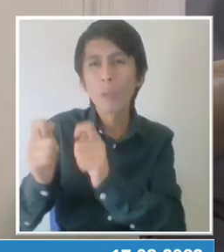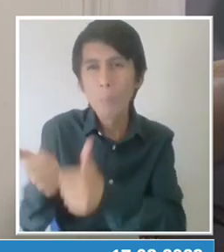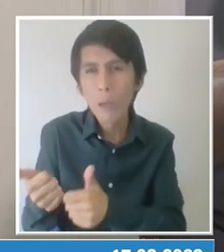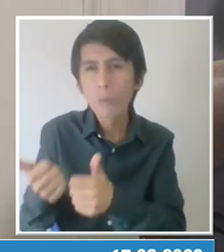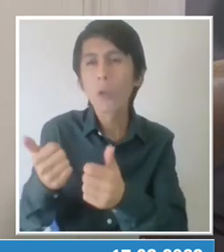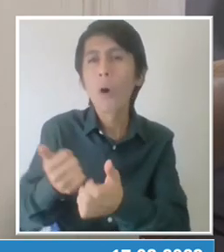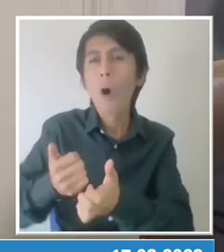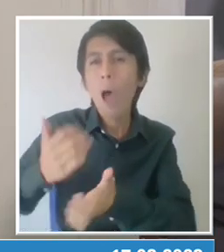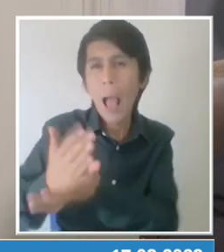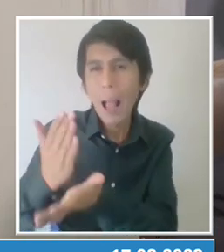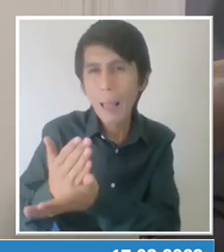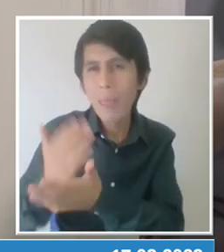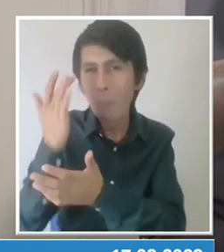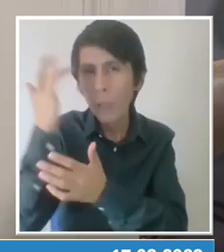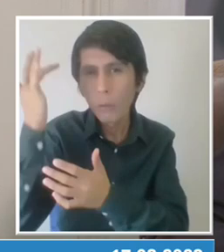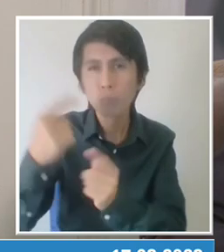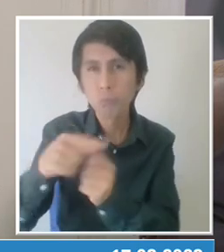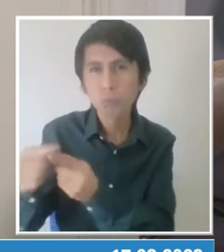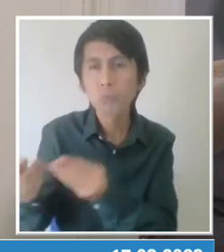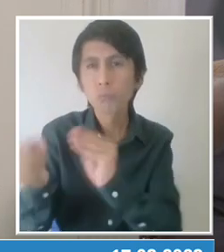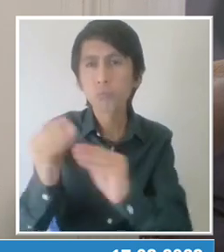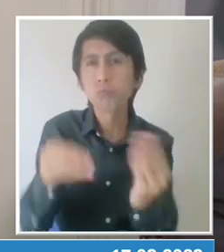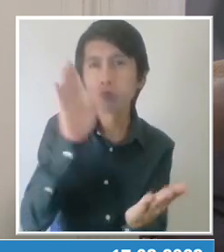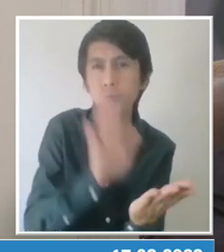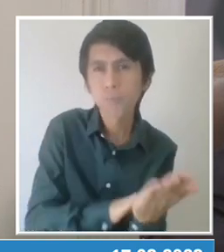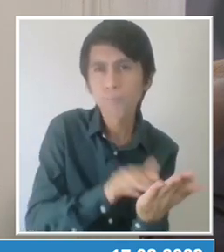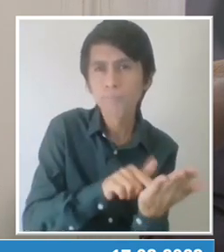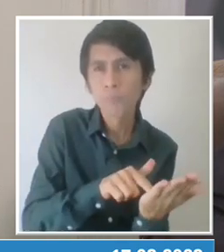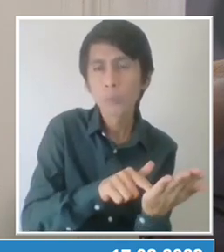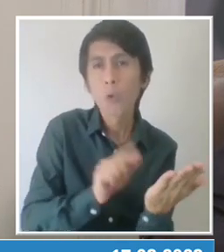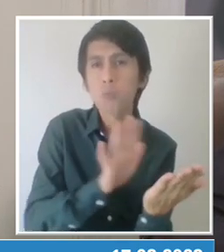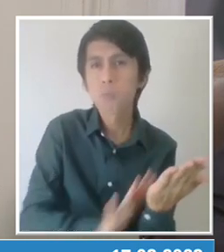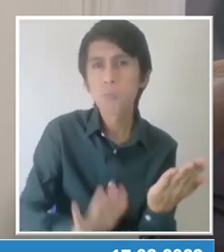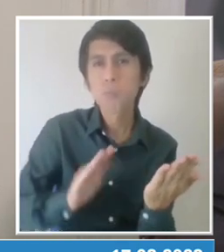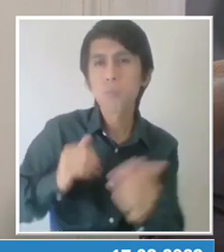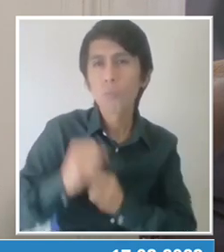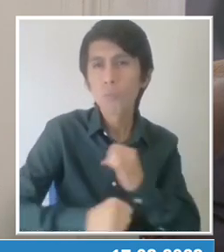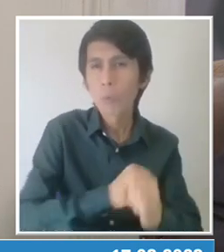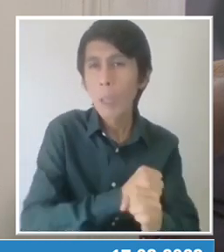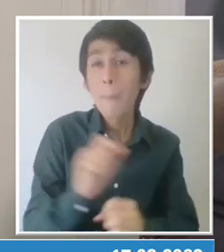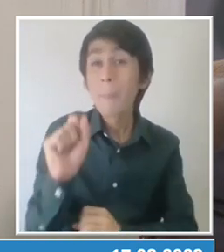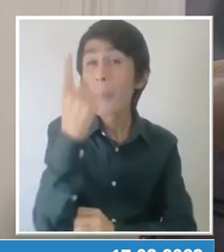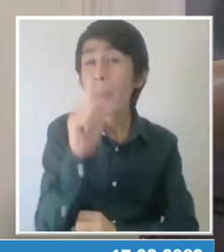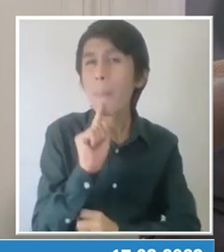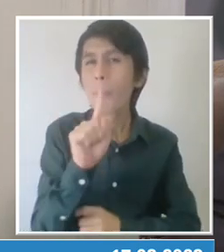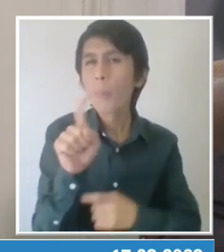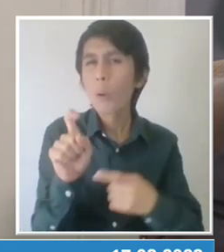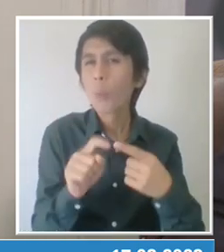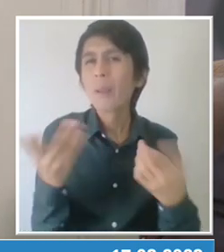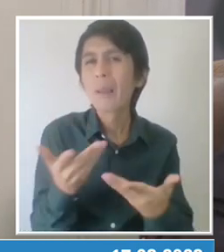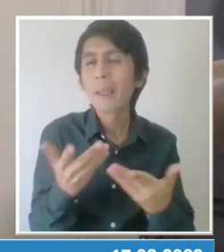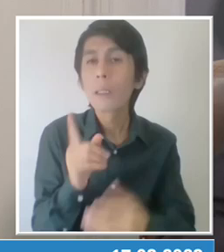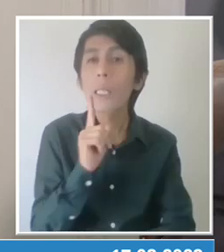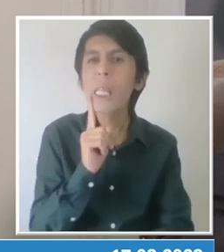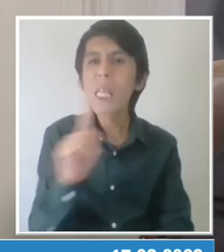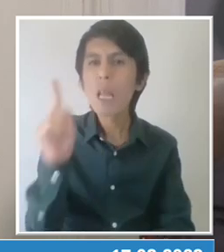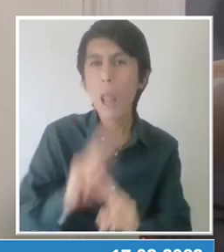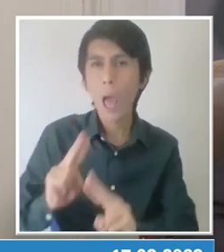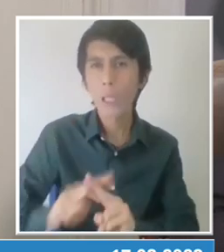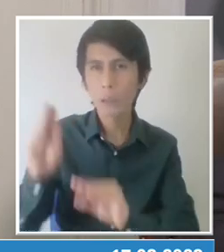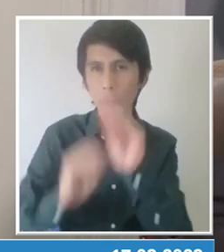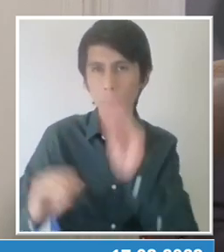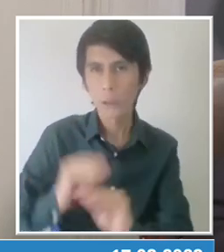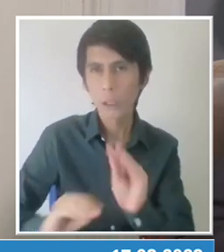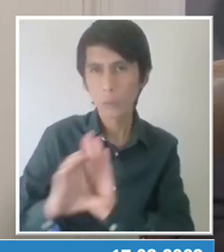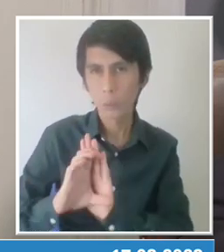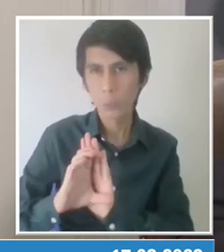La primera pregunta es, ¿quién hace la Constitución? La Constitución la hace el